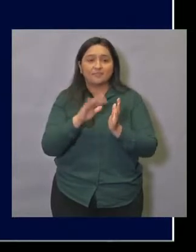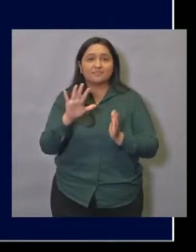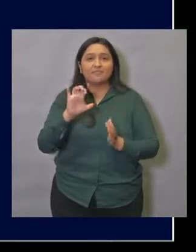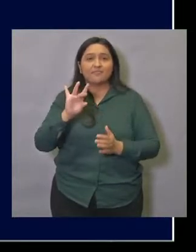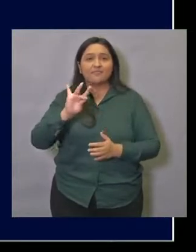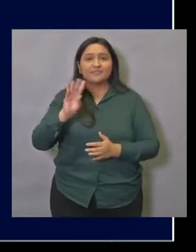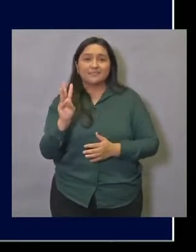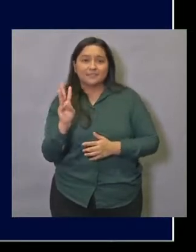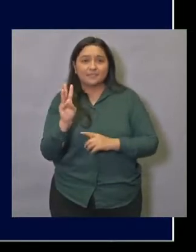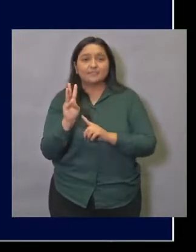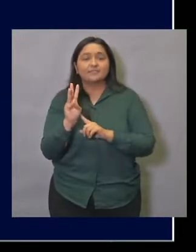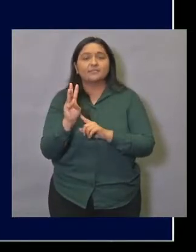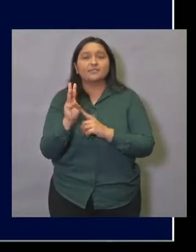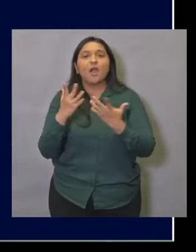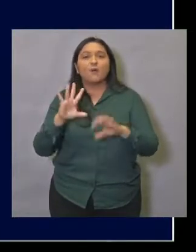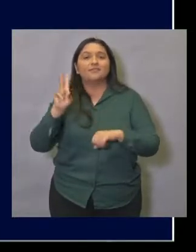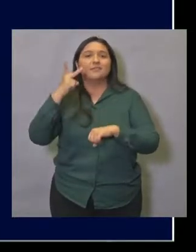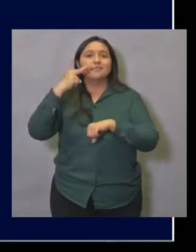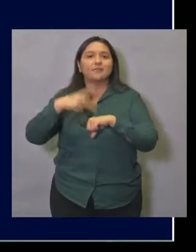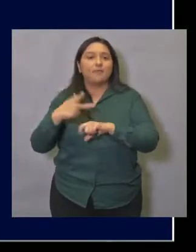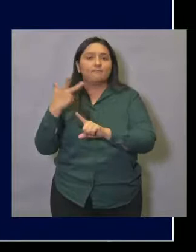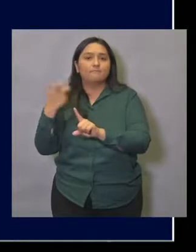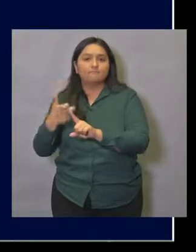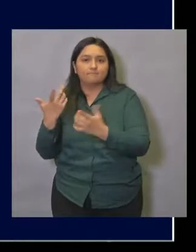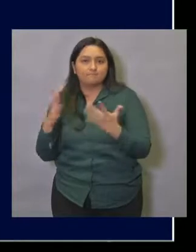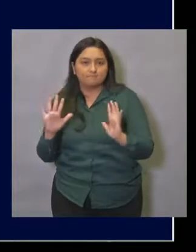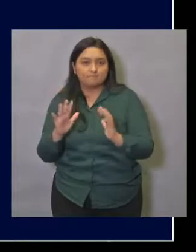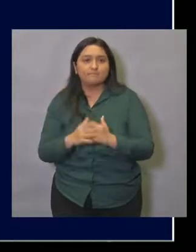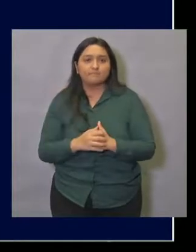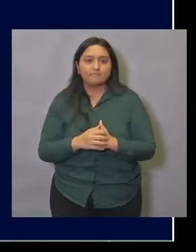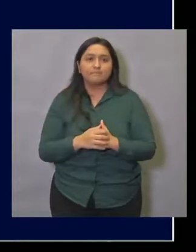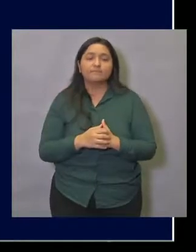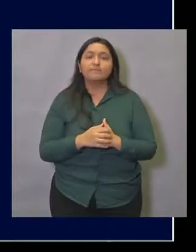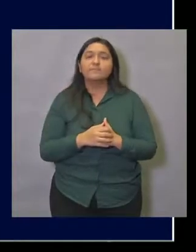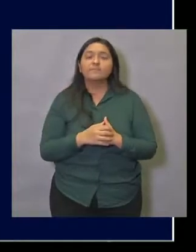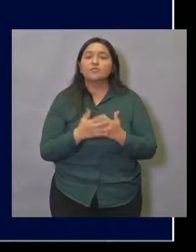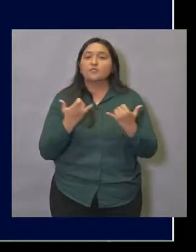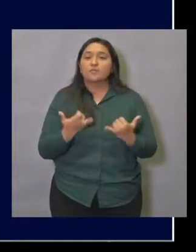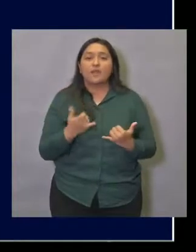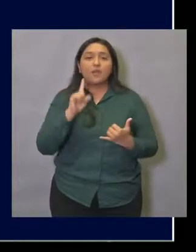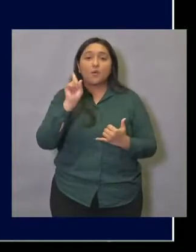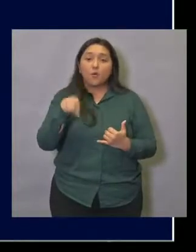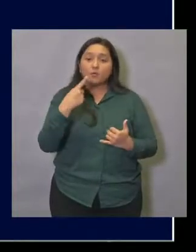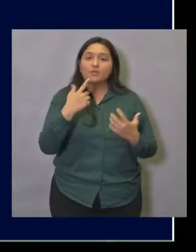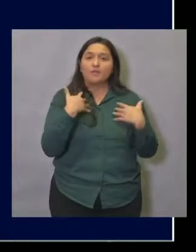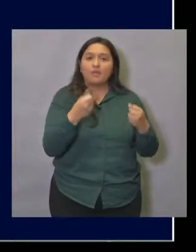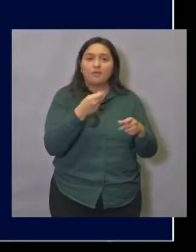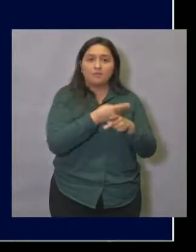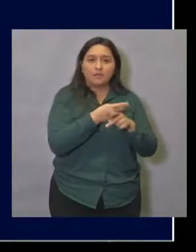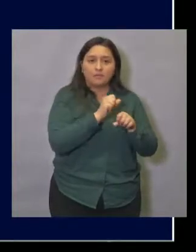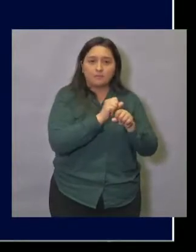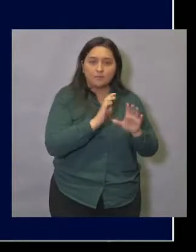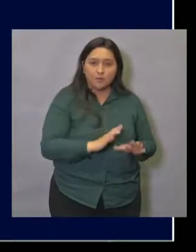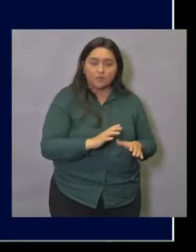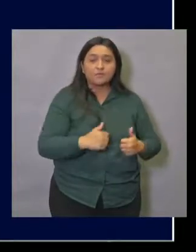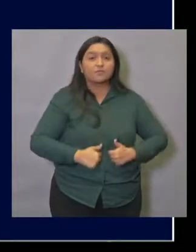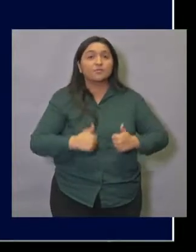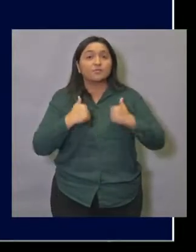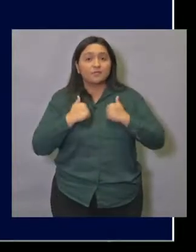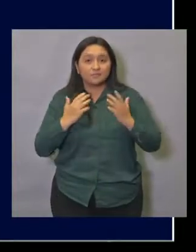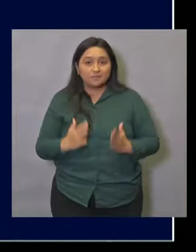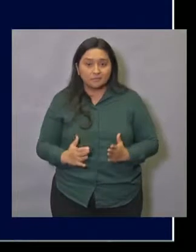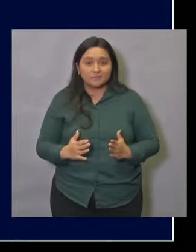513.586 fueron segunda dosis. Actualmente, solo los trabajadores de salud, los residentes y el personal de los